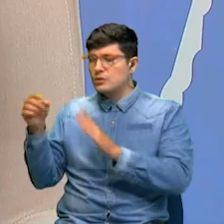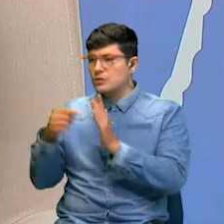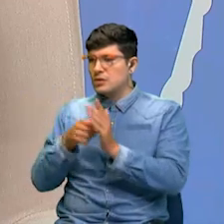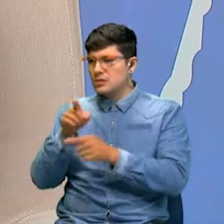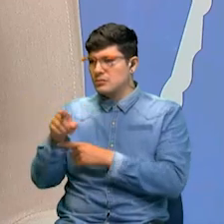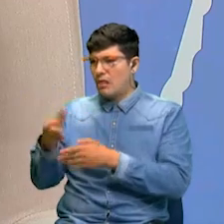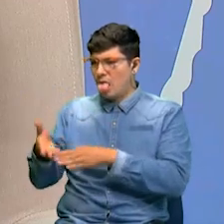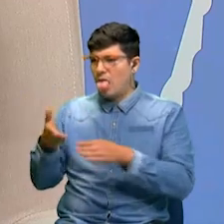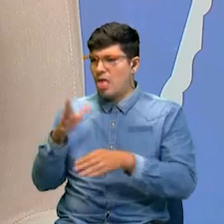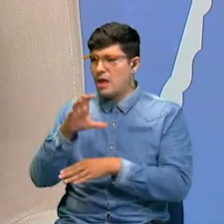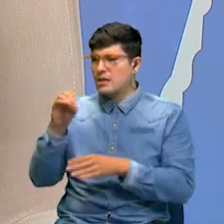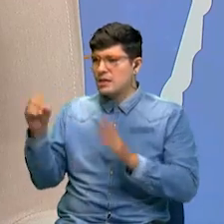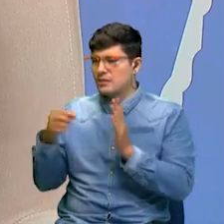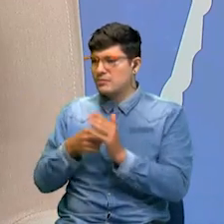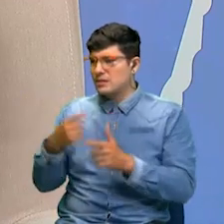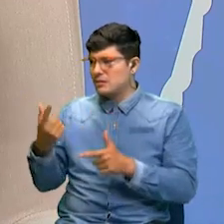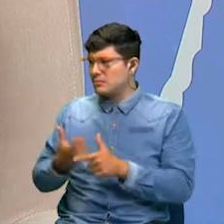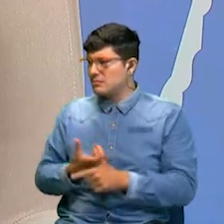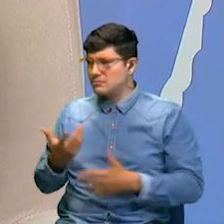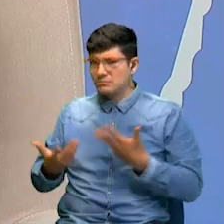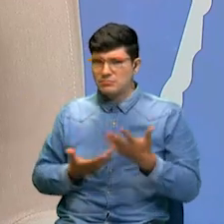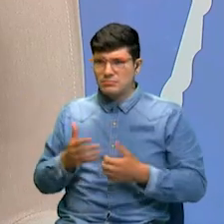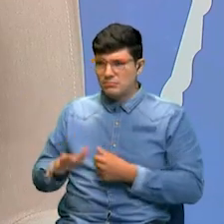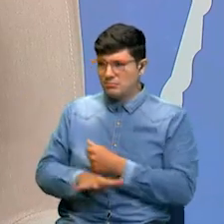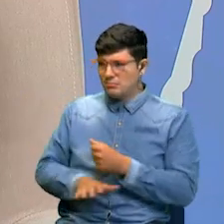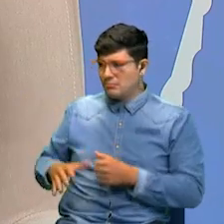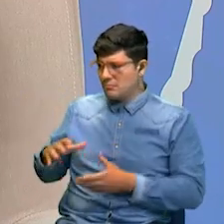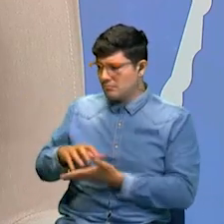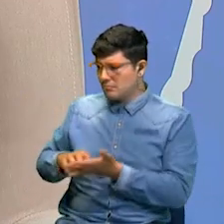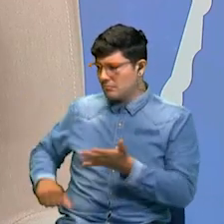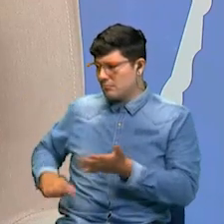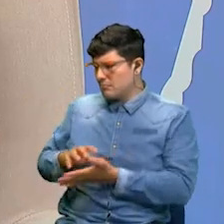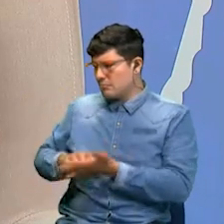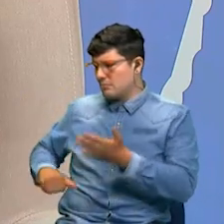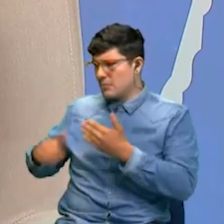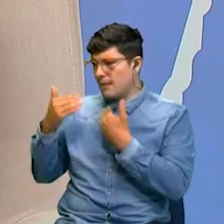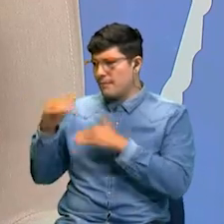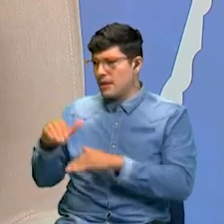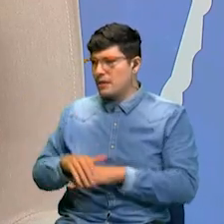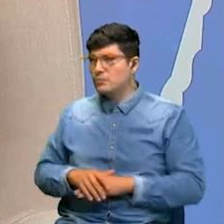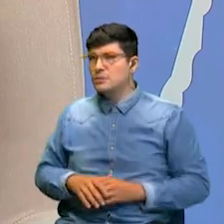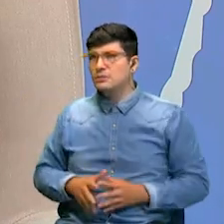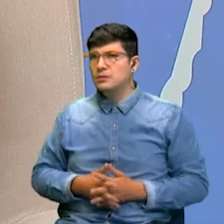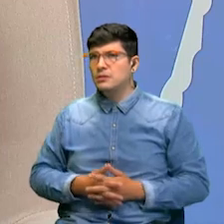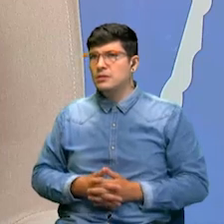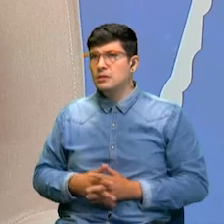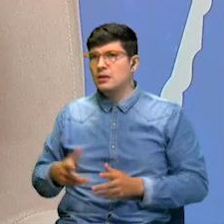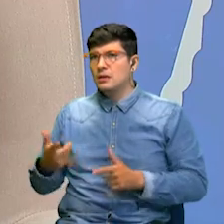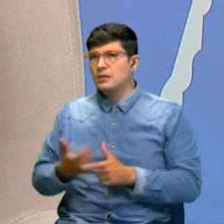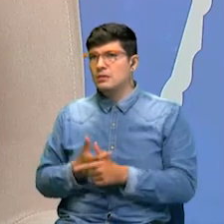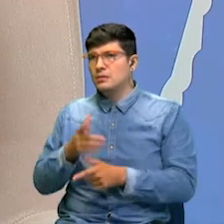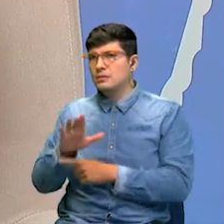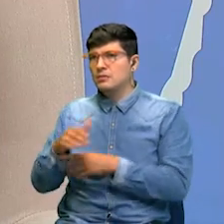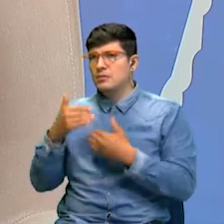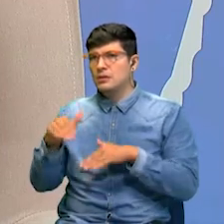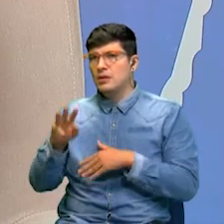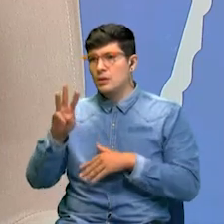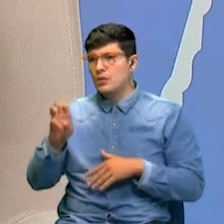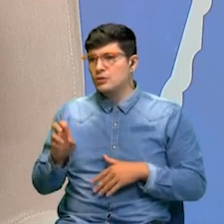500.000 pesos, entonces lo están dejando básicamente menos de un salario mínimo. Sí. Porque el salario mínimo está